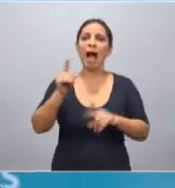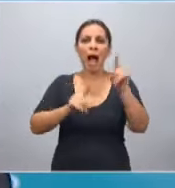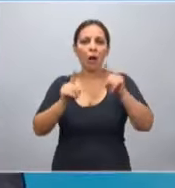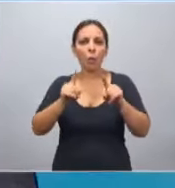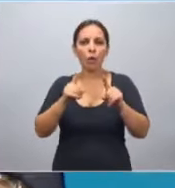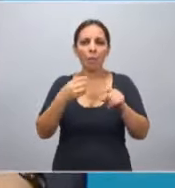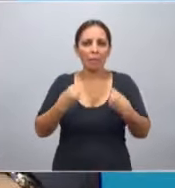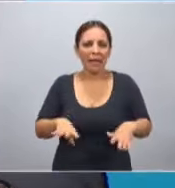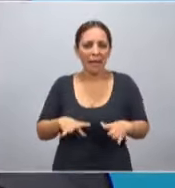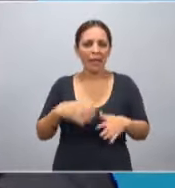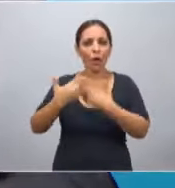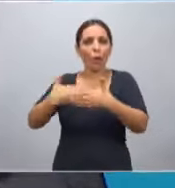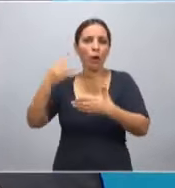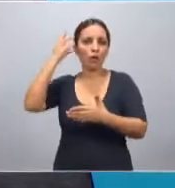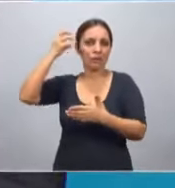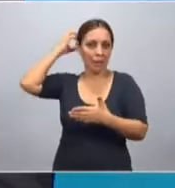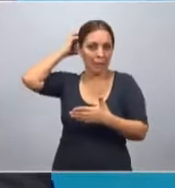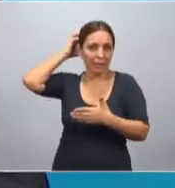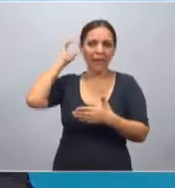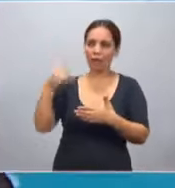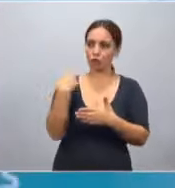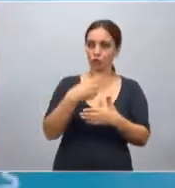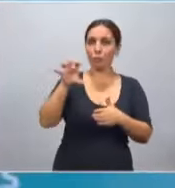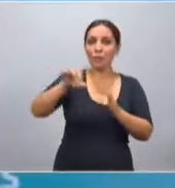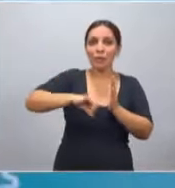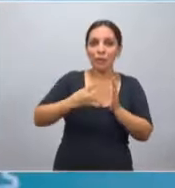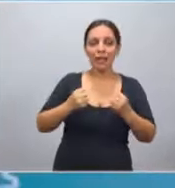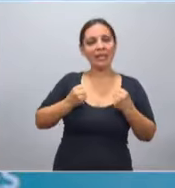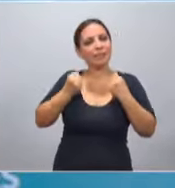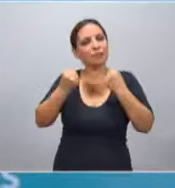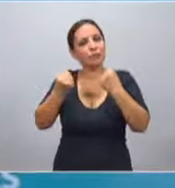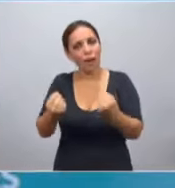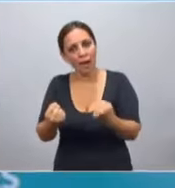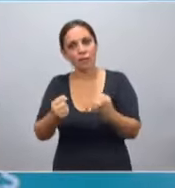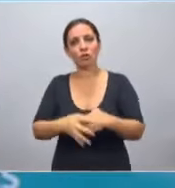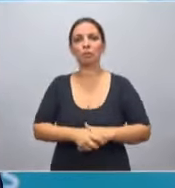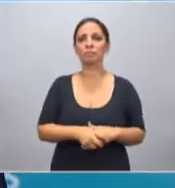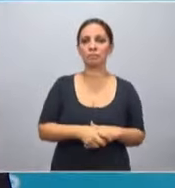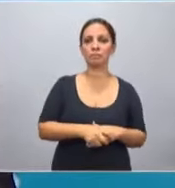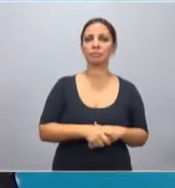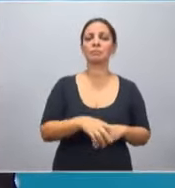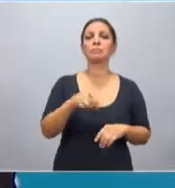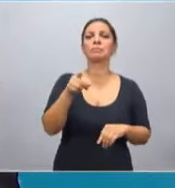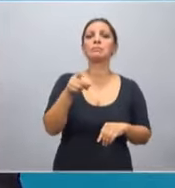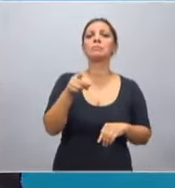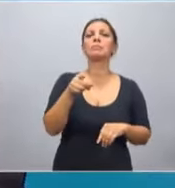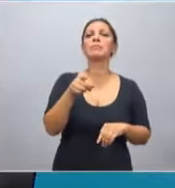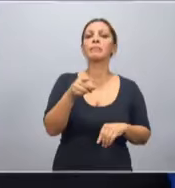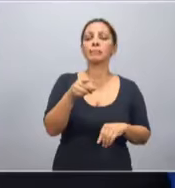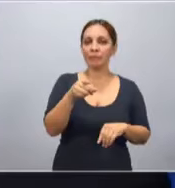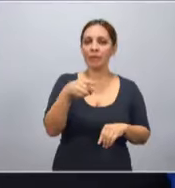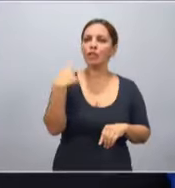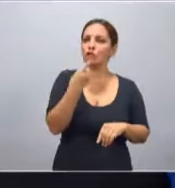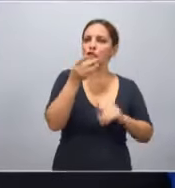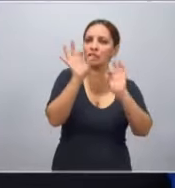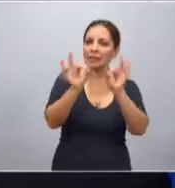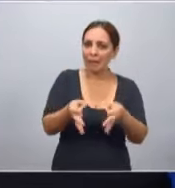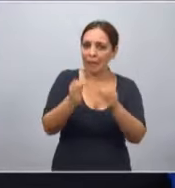acá en la provincia hacemos este esfuerzo lo hacemos colectivamente lo hacemos muy convencidos sabemos que también están